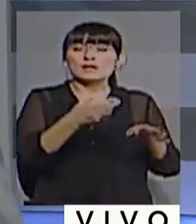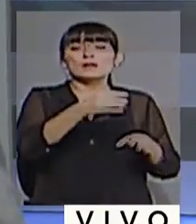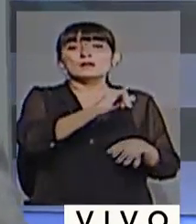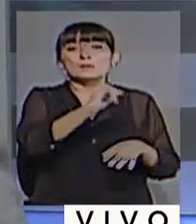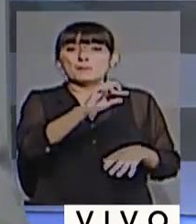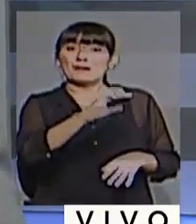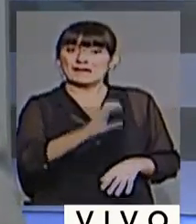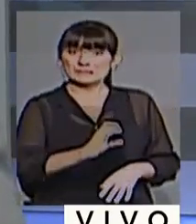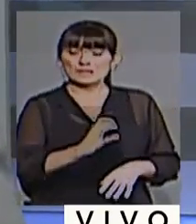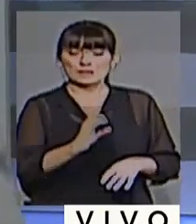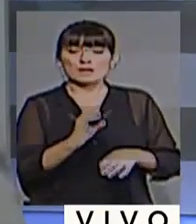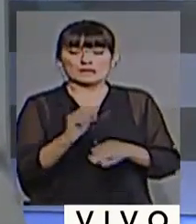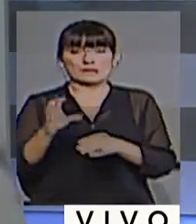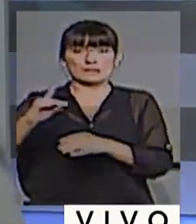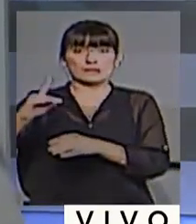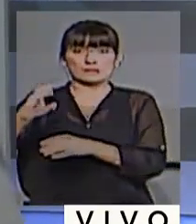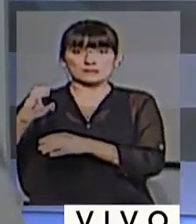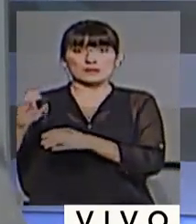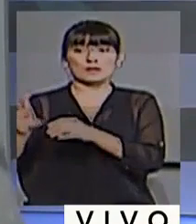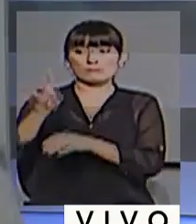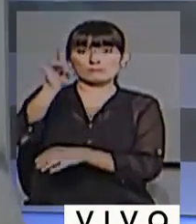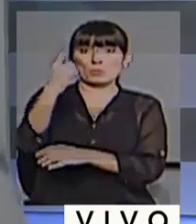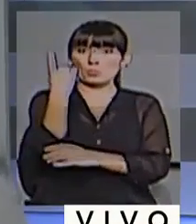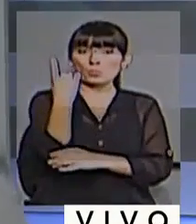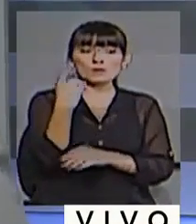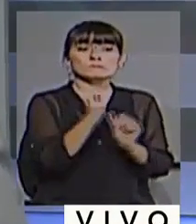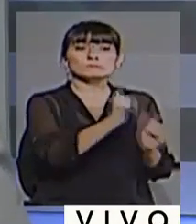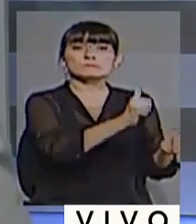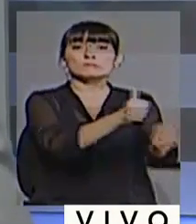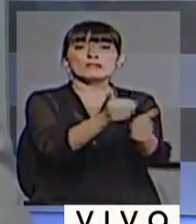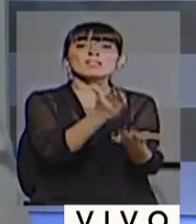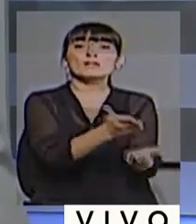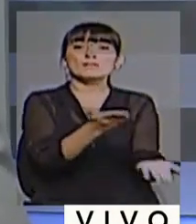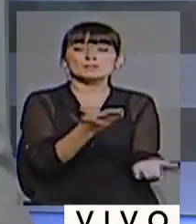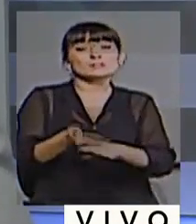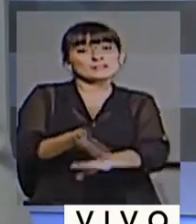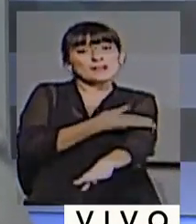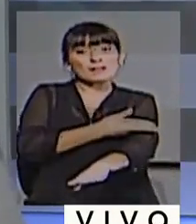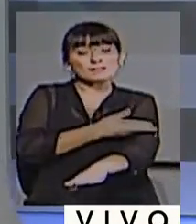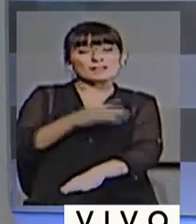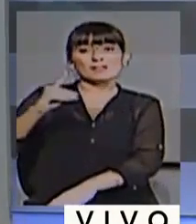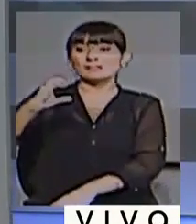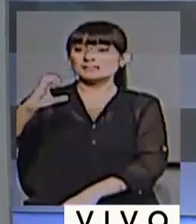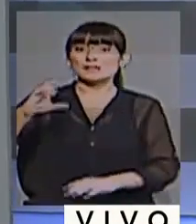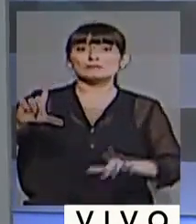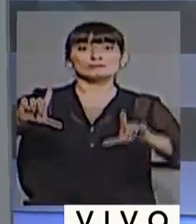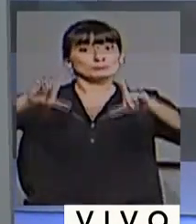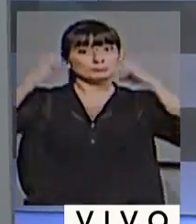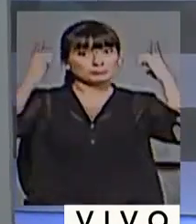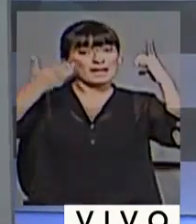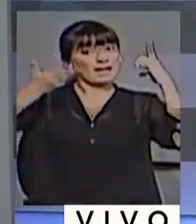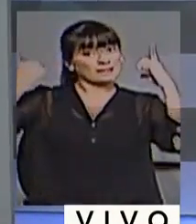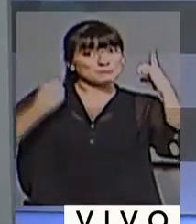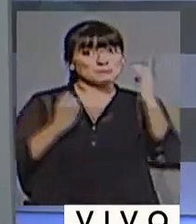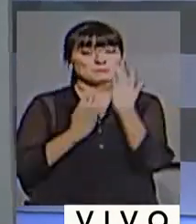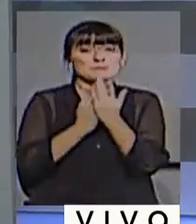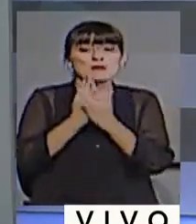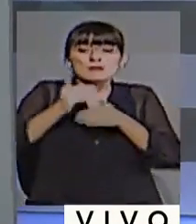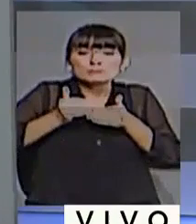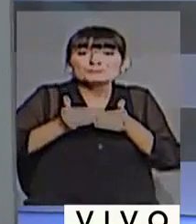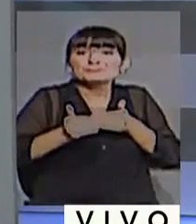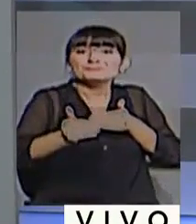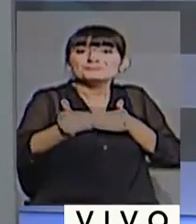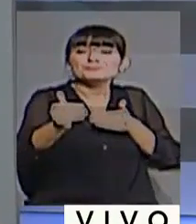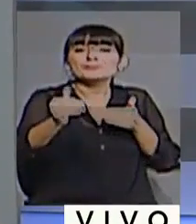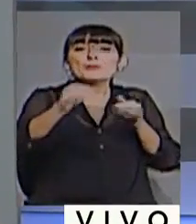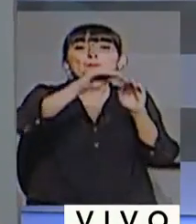por lo tanto, una coalición que donde antes la DC jugaba un rol protagónico empieza a partir de ese momento a jugar un rol no